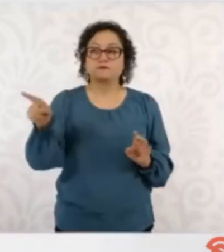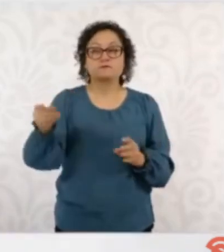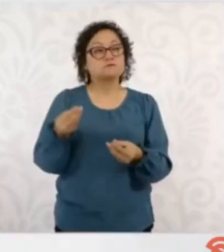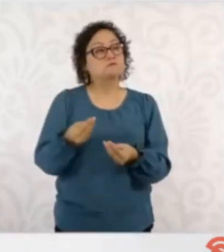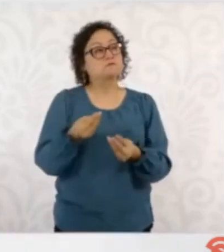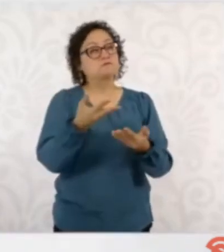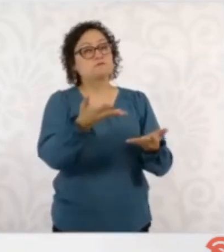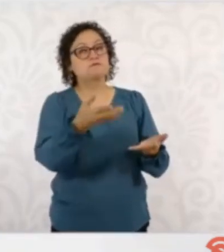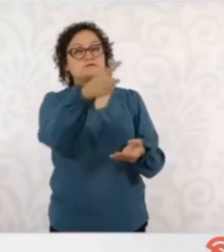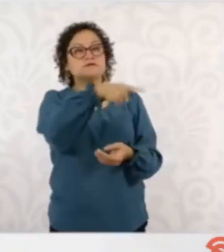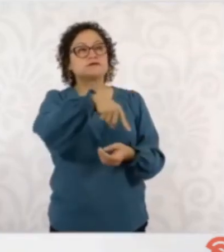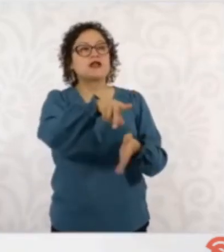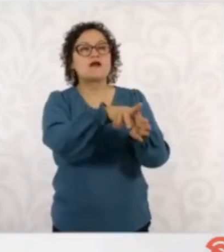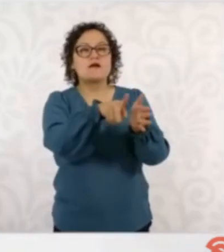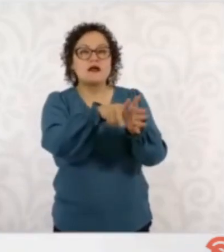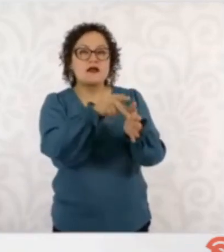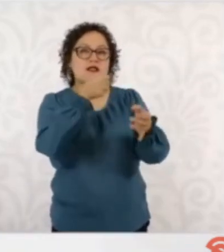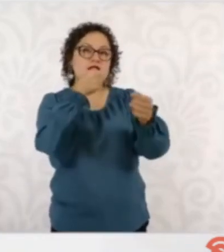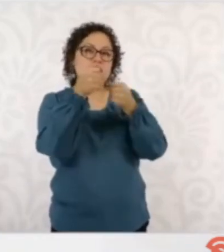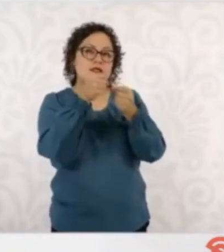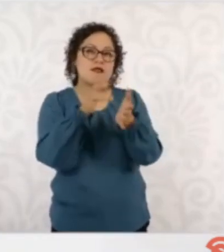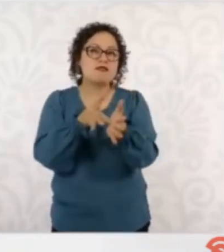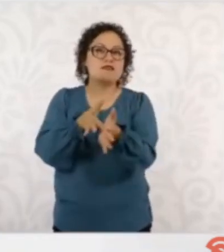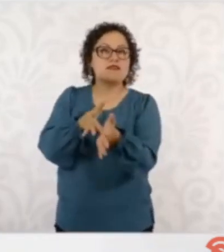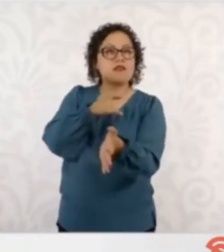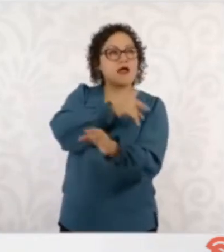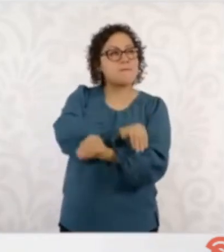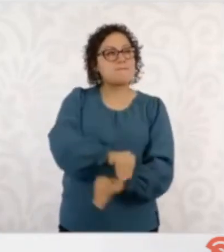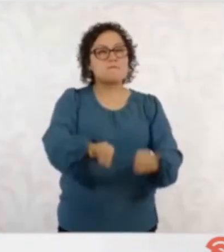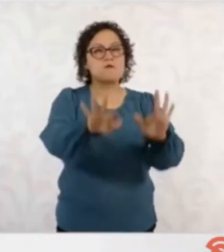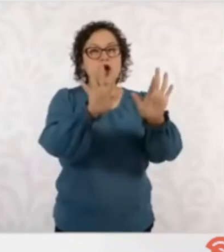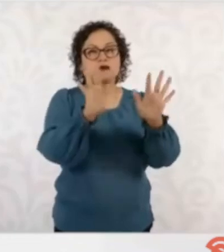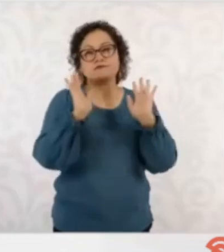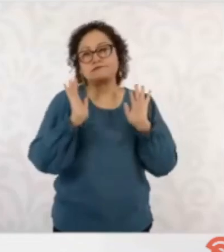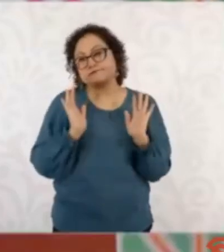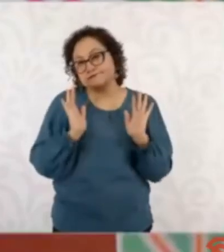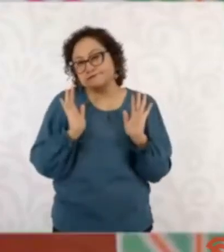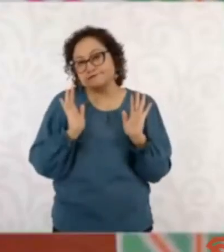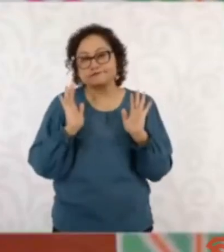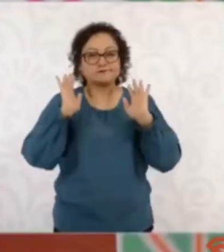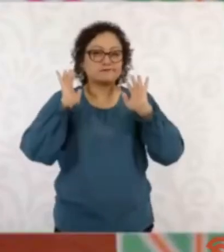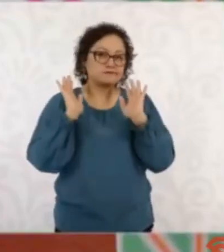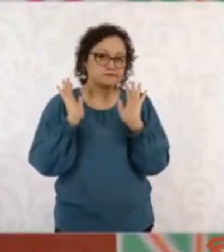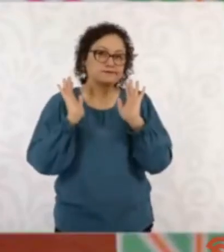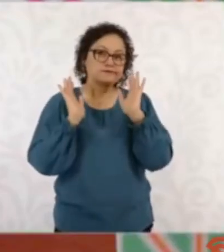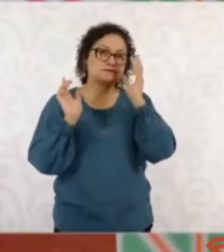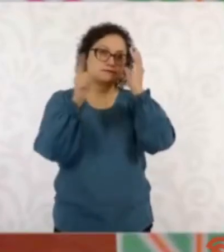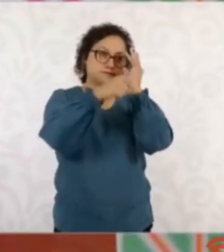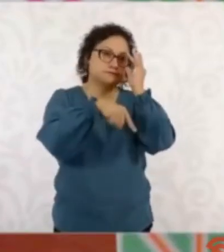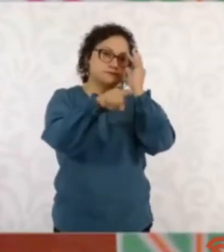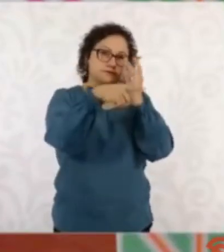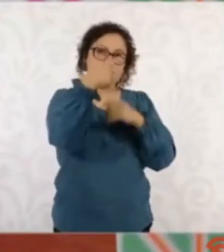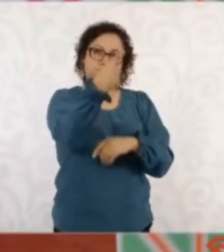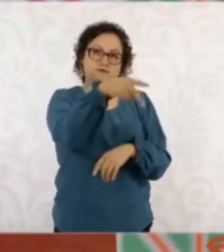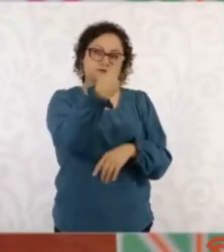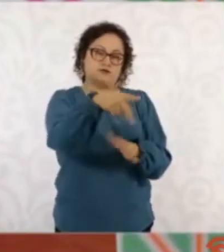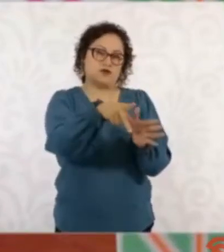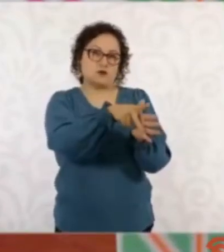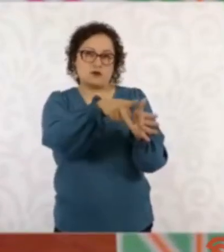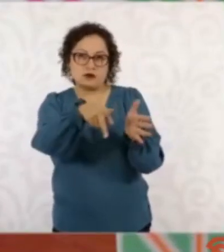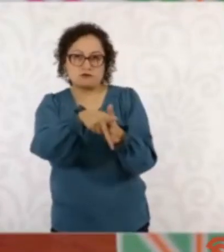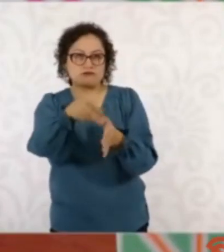fueron algunos medios, ¿no? Y algunos conductores, que no solo son los medios, sino los propios conductores, ¿no? Que le dieron vuelo pues